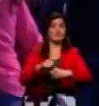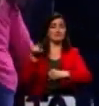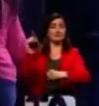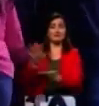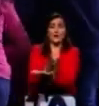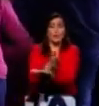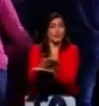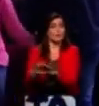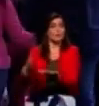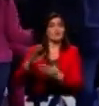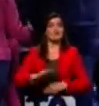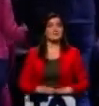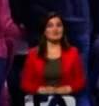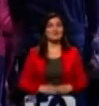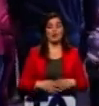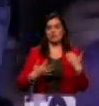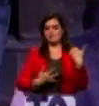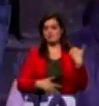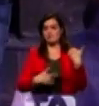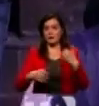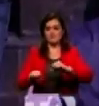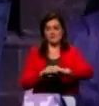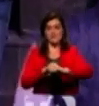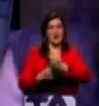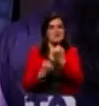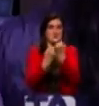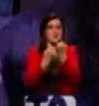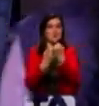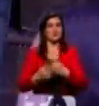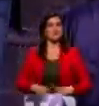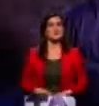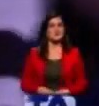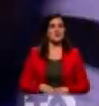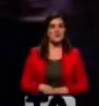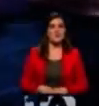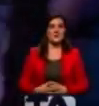Había mucha vida en las calles. Músicos se unían a esta propuesta multicolor.